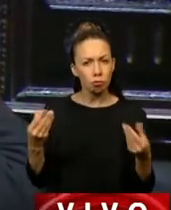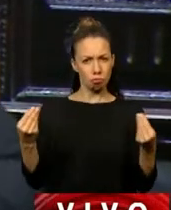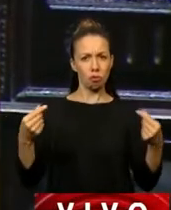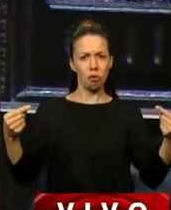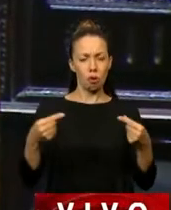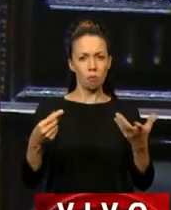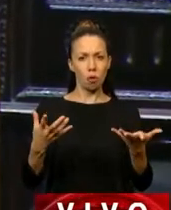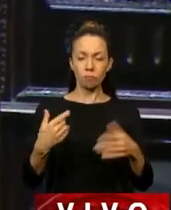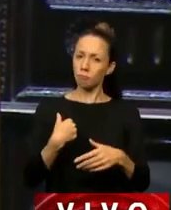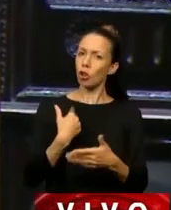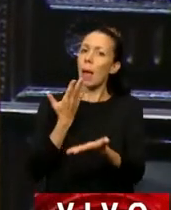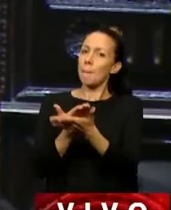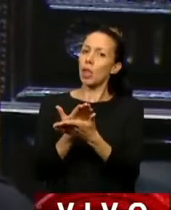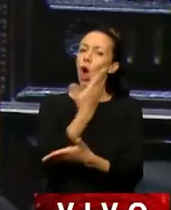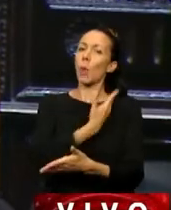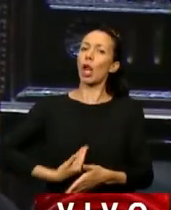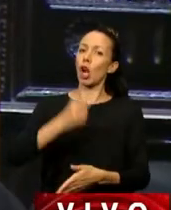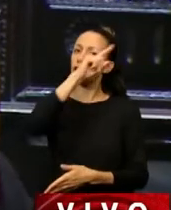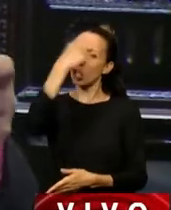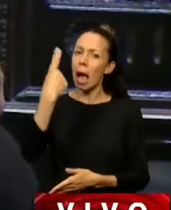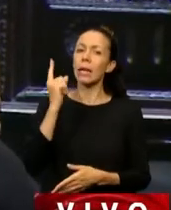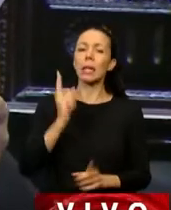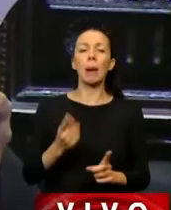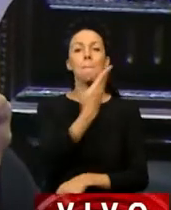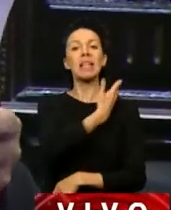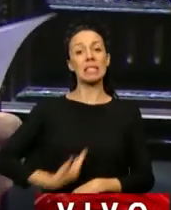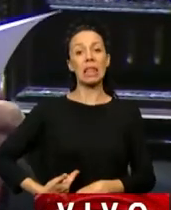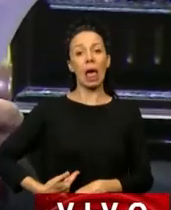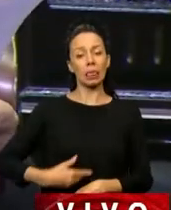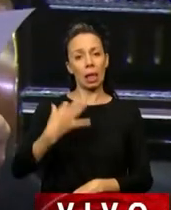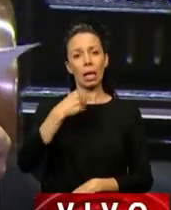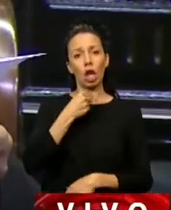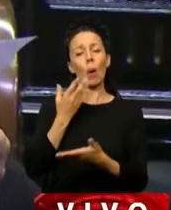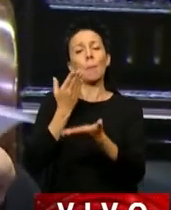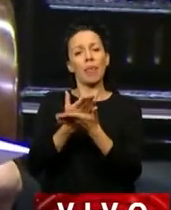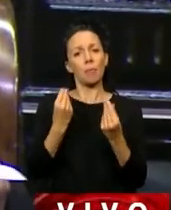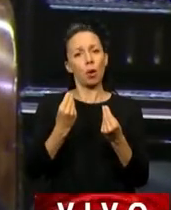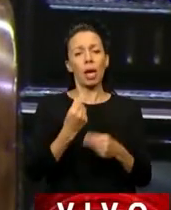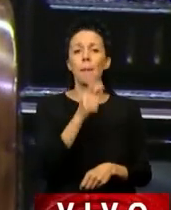organismo nacional o a la Presidencia de la Nación? Un jubilado, señor presidente, cobra